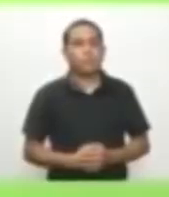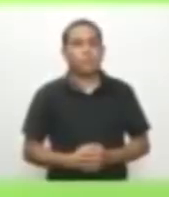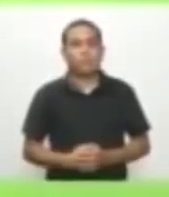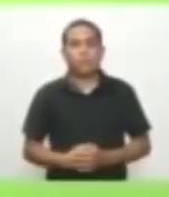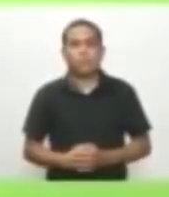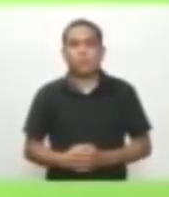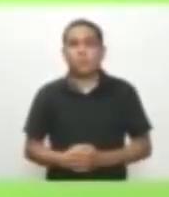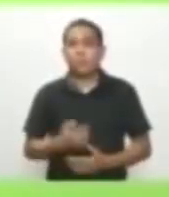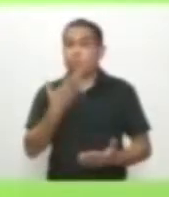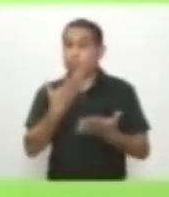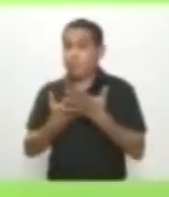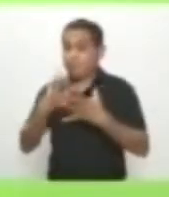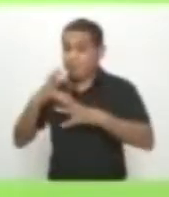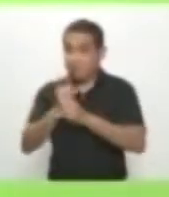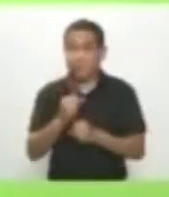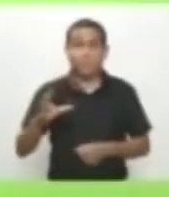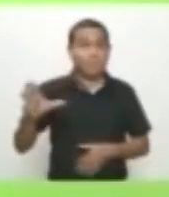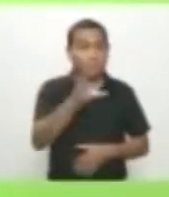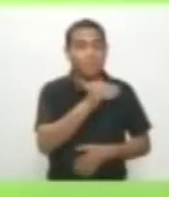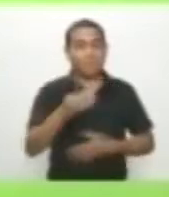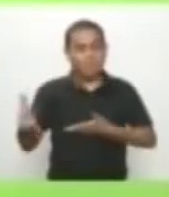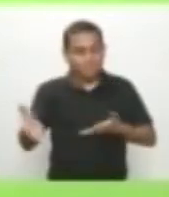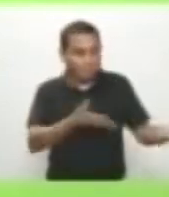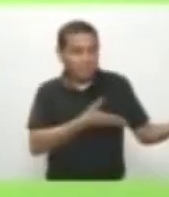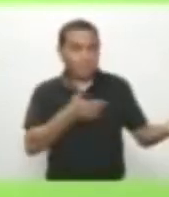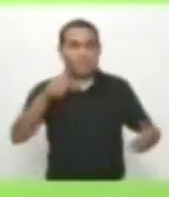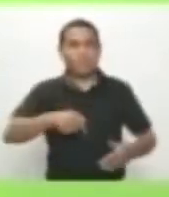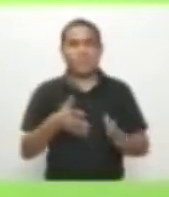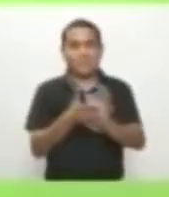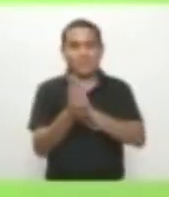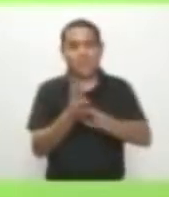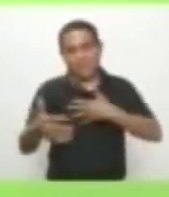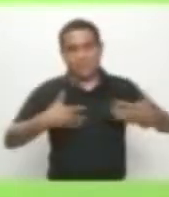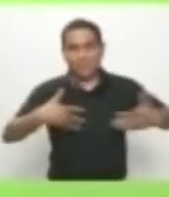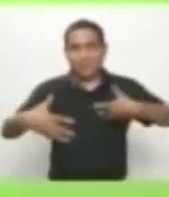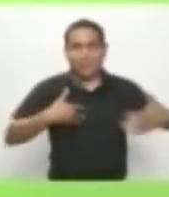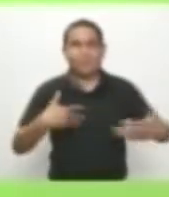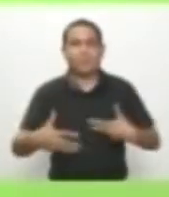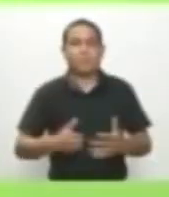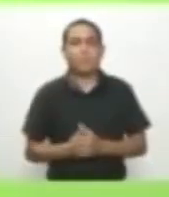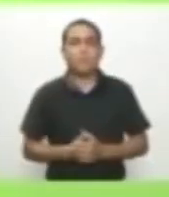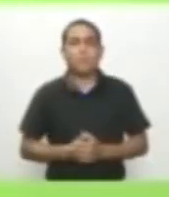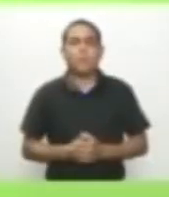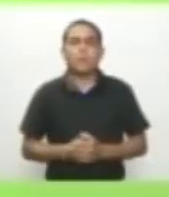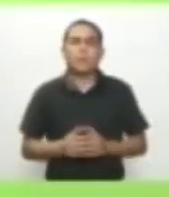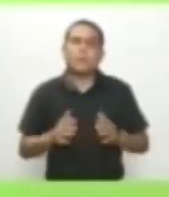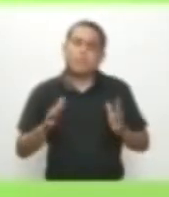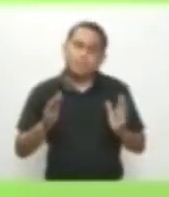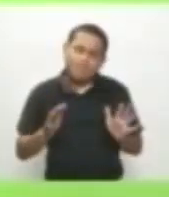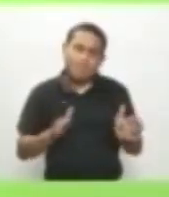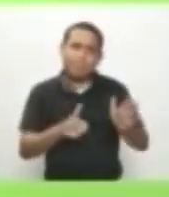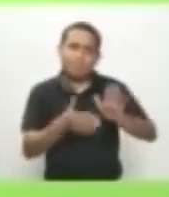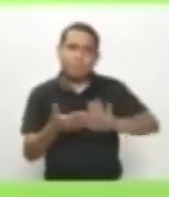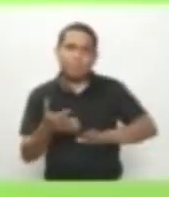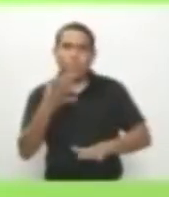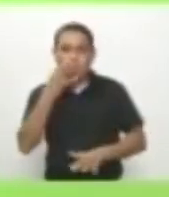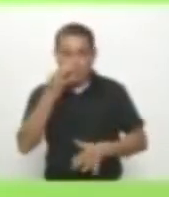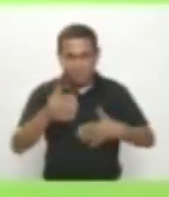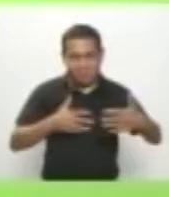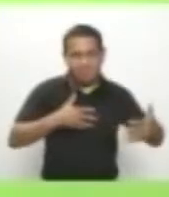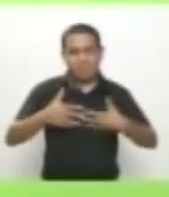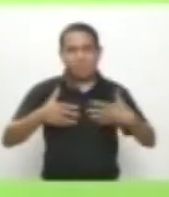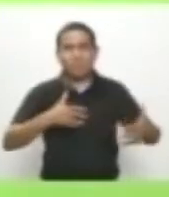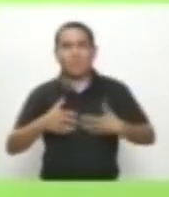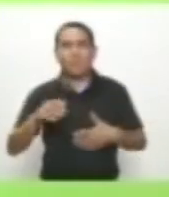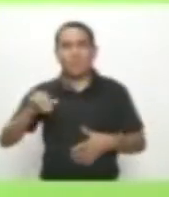Muy buenas noches y bienvenidos a la mejor información del entretenimiento. Y bueno, lastimosamente falleció el actor británico Roger